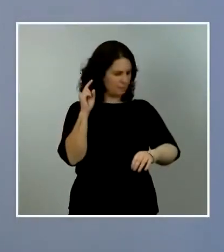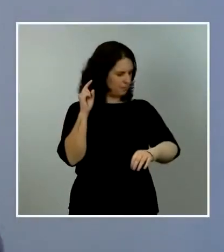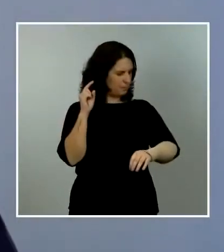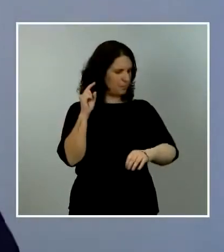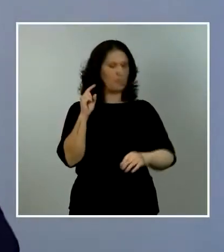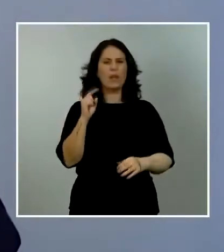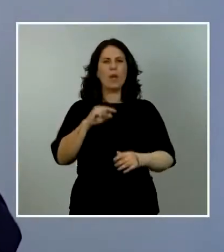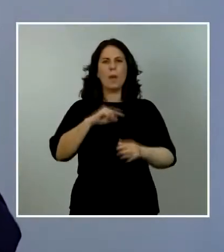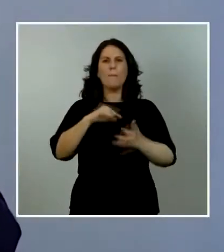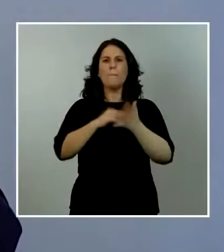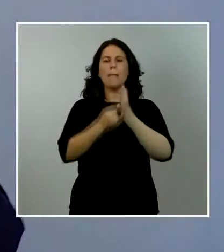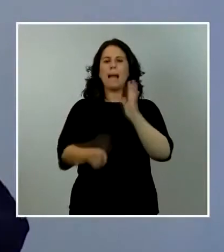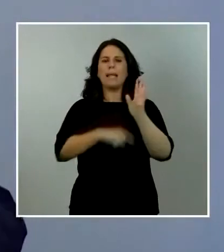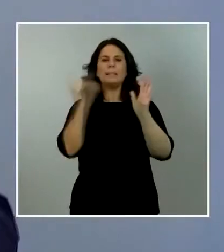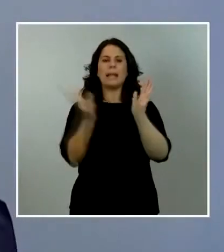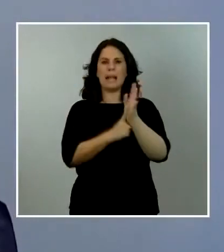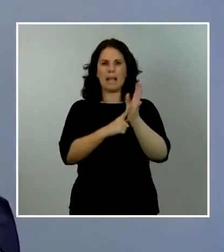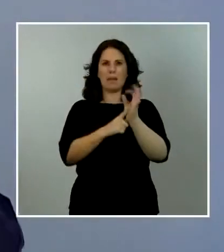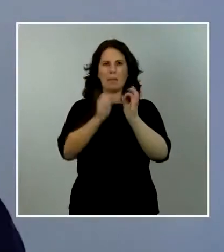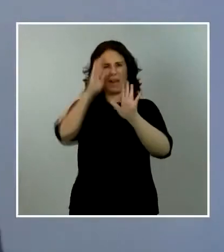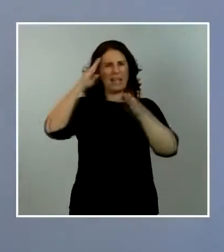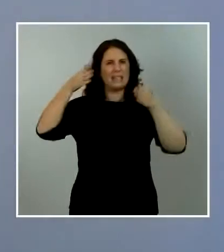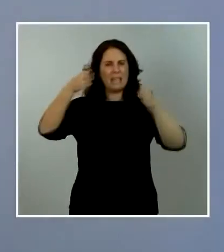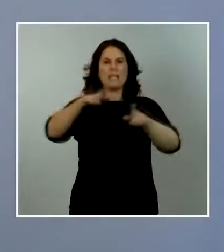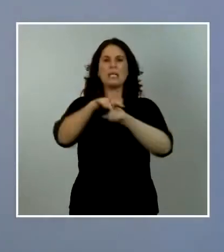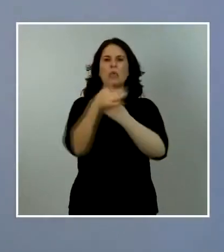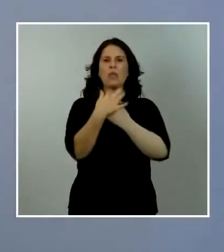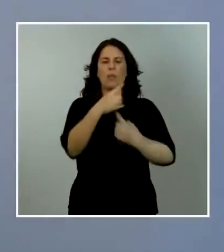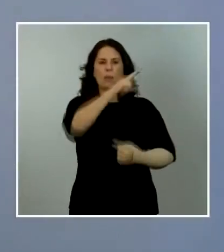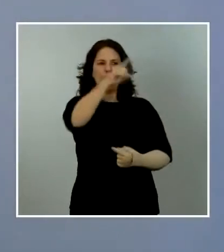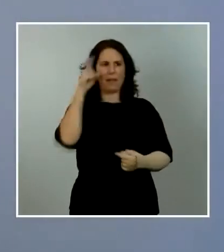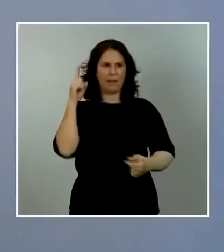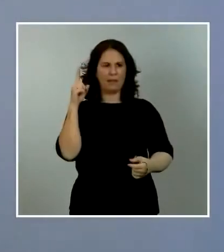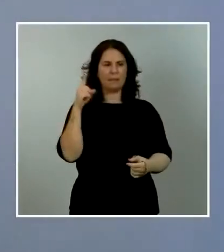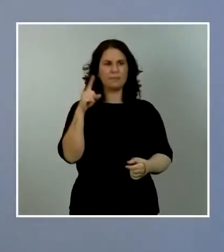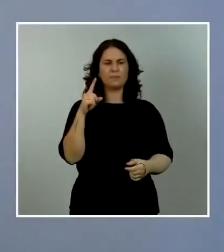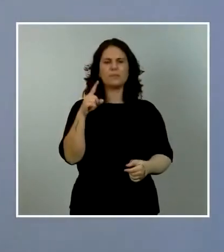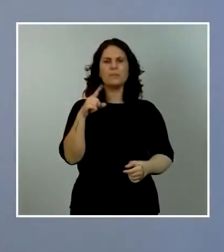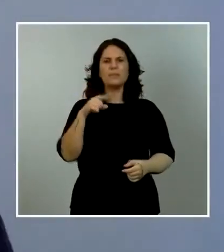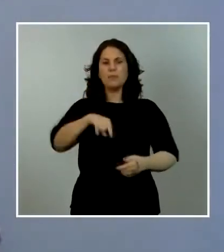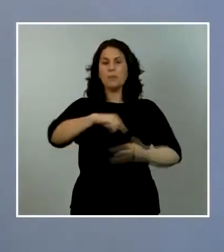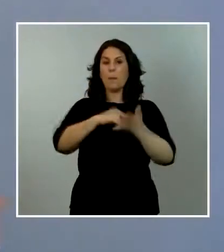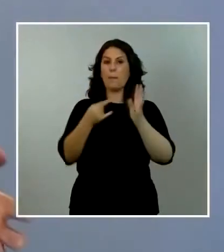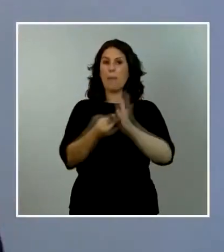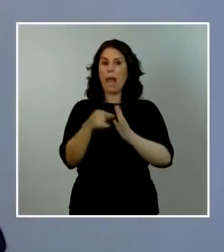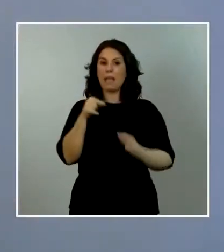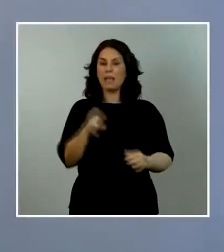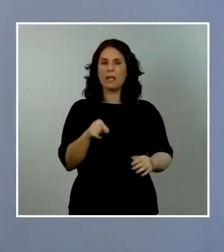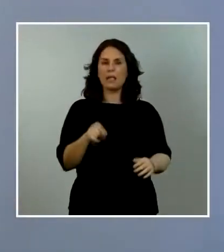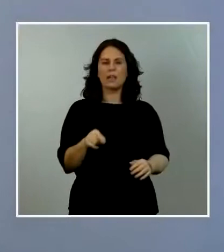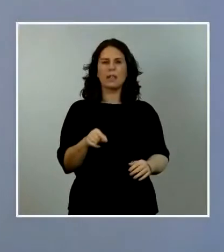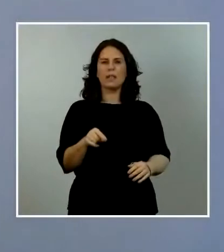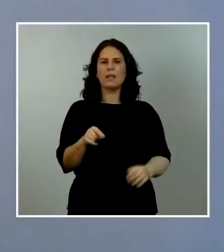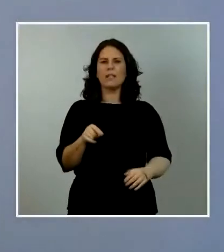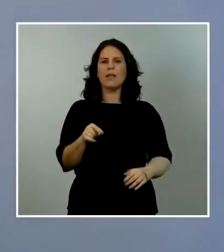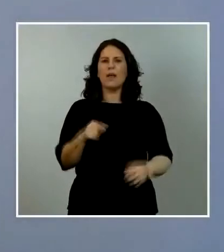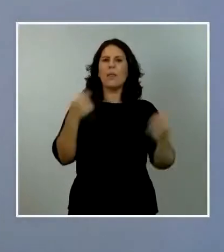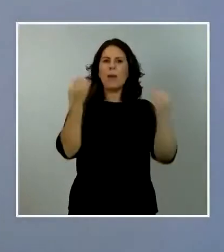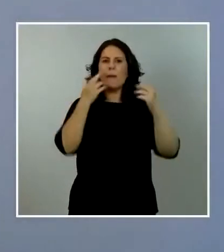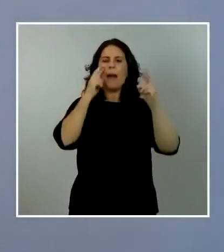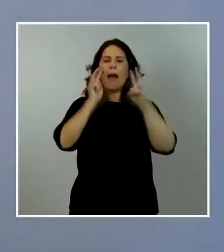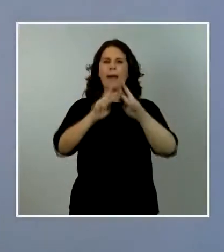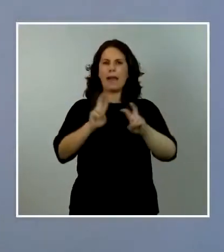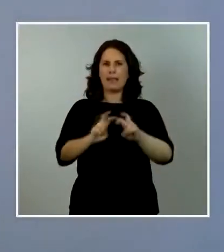situación de madrid naturalmente que tiene que partir del análisis de las importantes medidas